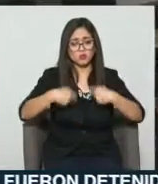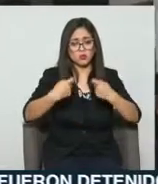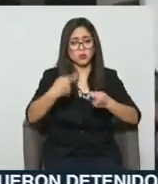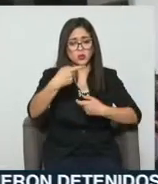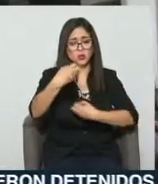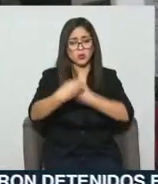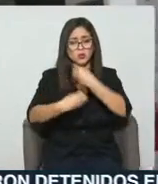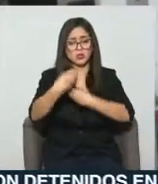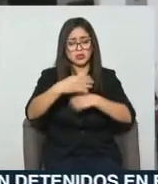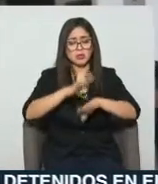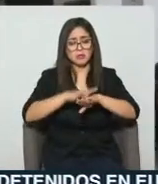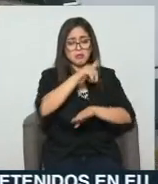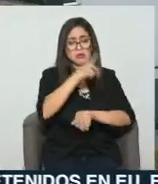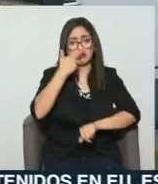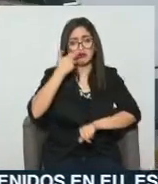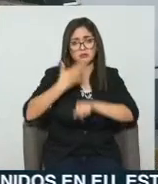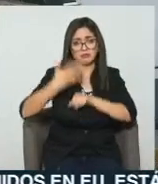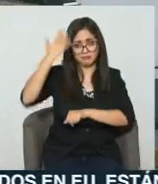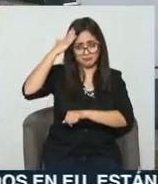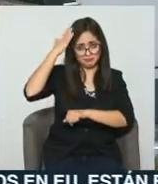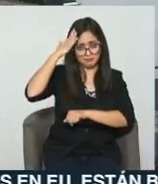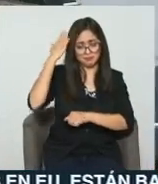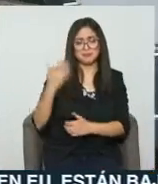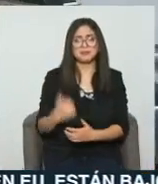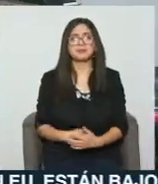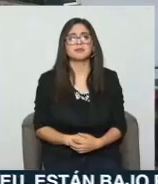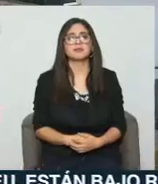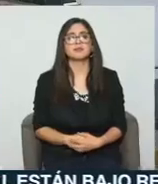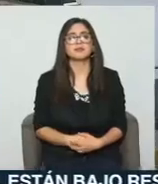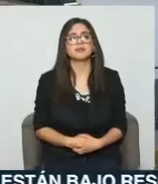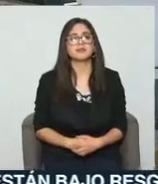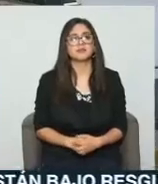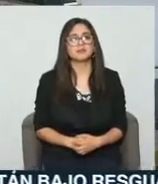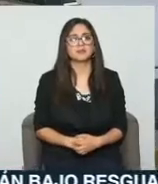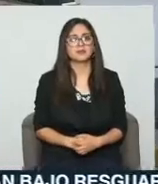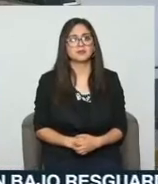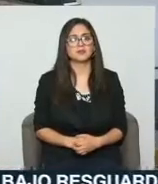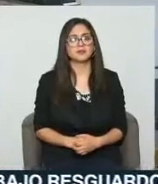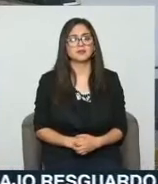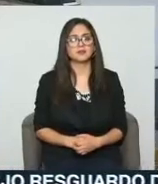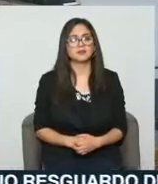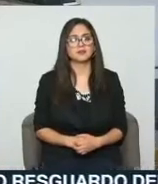atribuciones. Información y voz, Alberto Álvarez Santana, 21 Noticias.